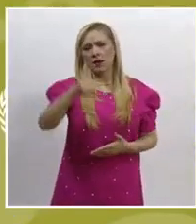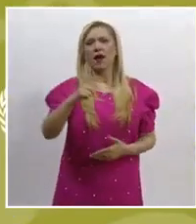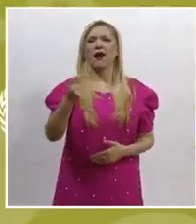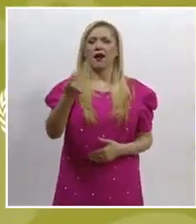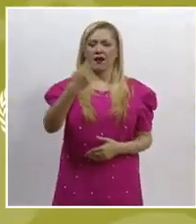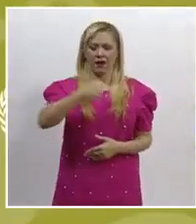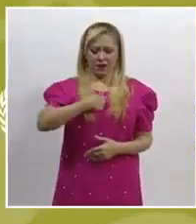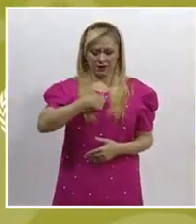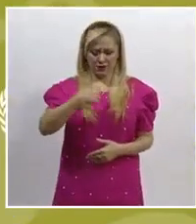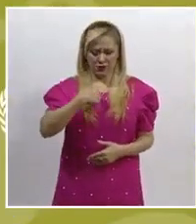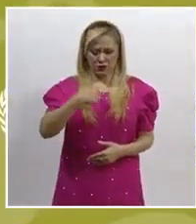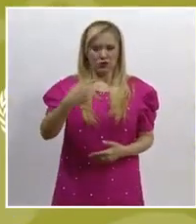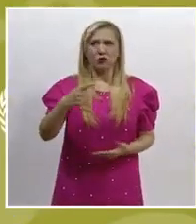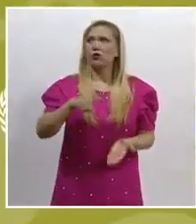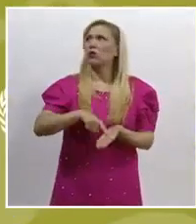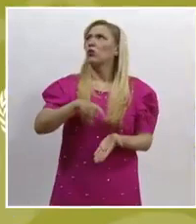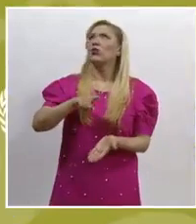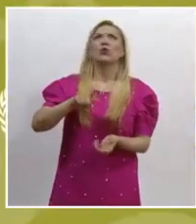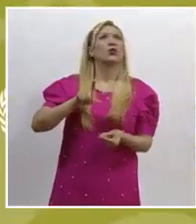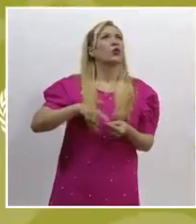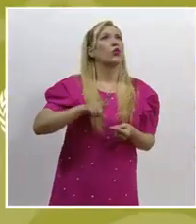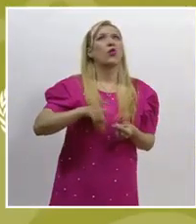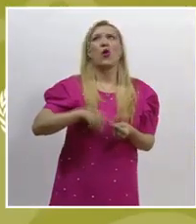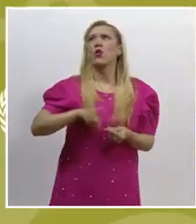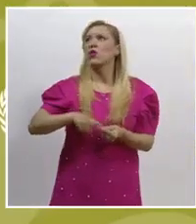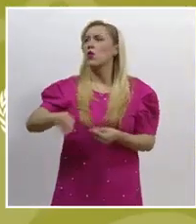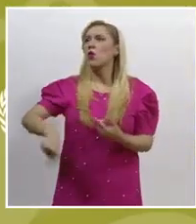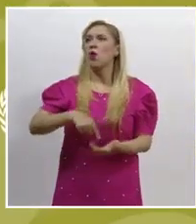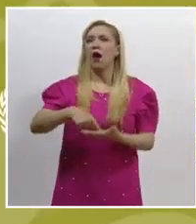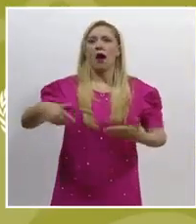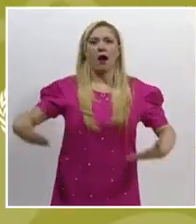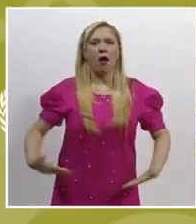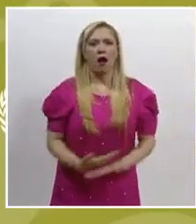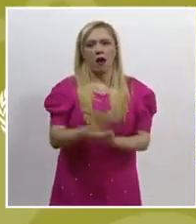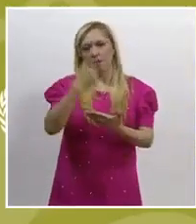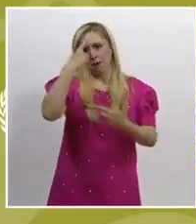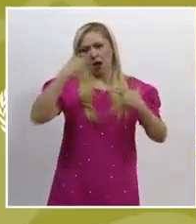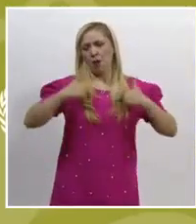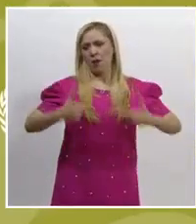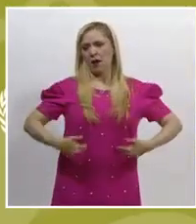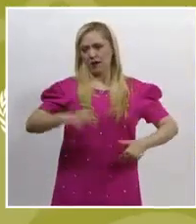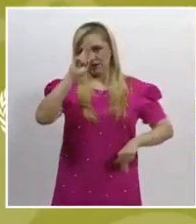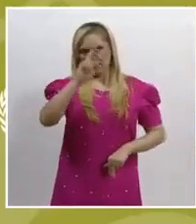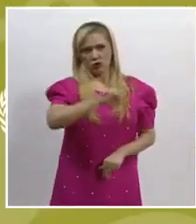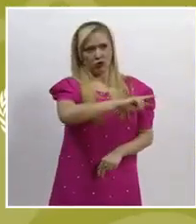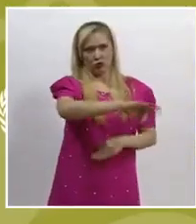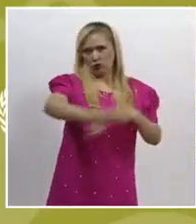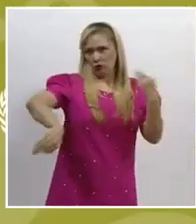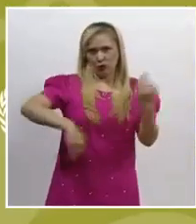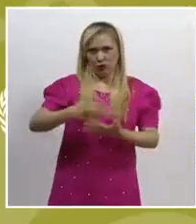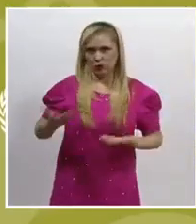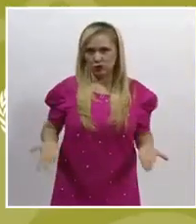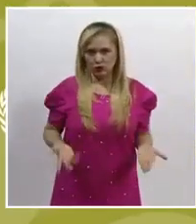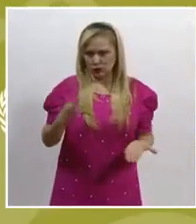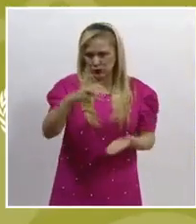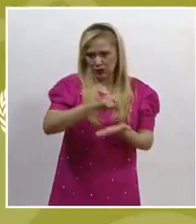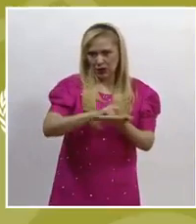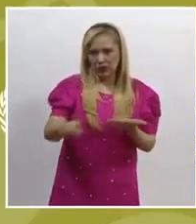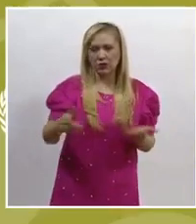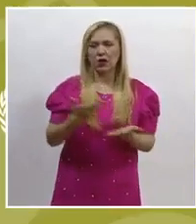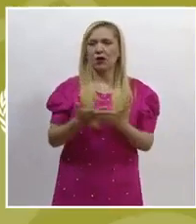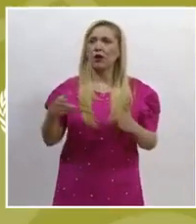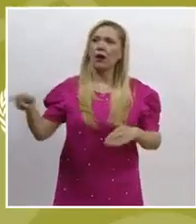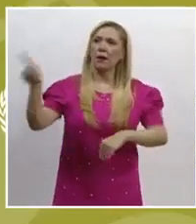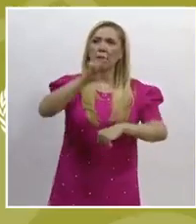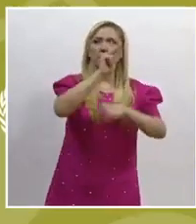la nacionalidad como componentes fundamentales de la dignidad humana. Ha instado a los estados a